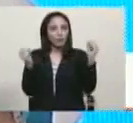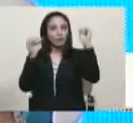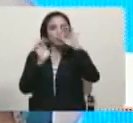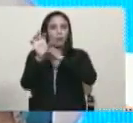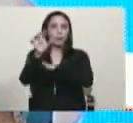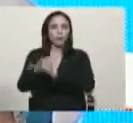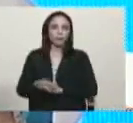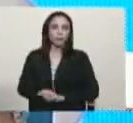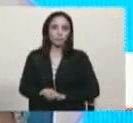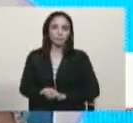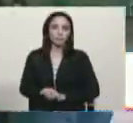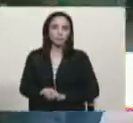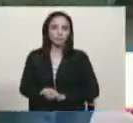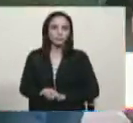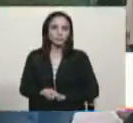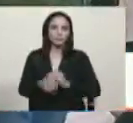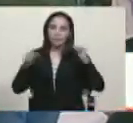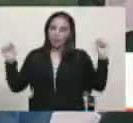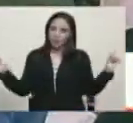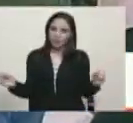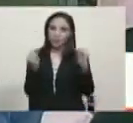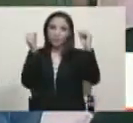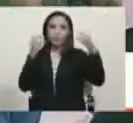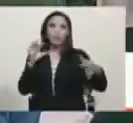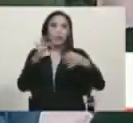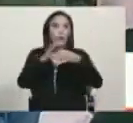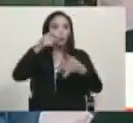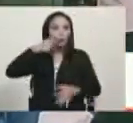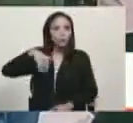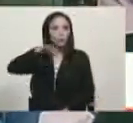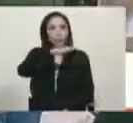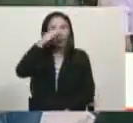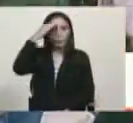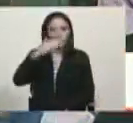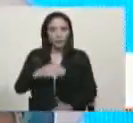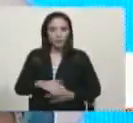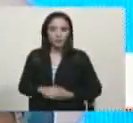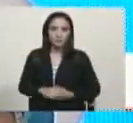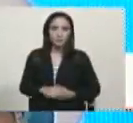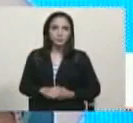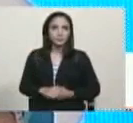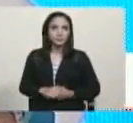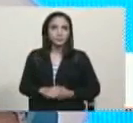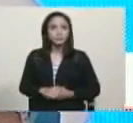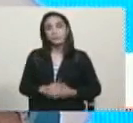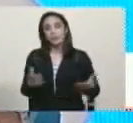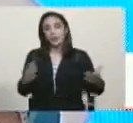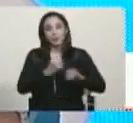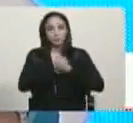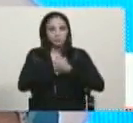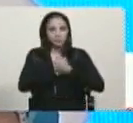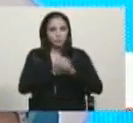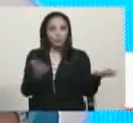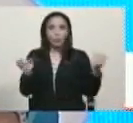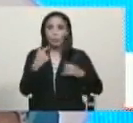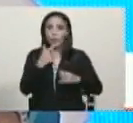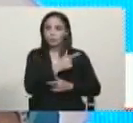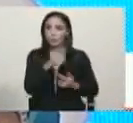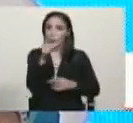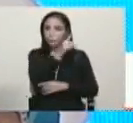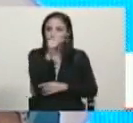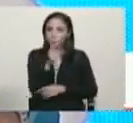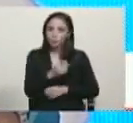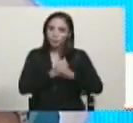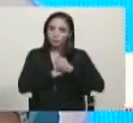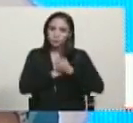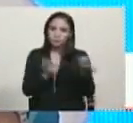patria venezolana! ¡Viva! ¡Que viva la Unión Cívico-Militar! Y con la pasión zuliana de